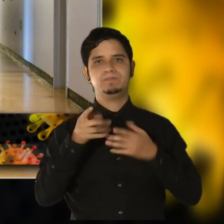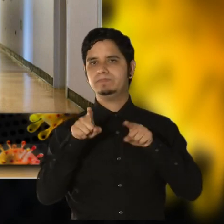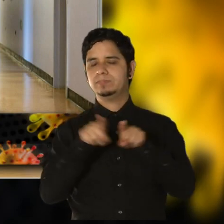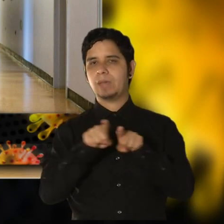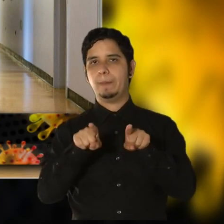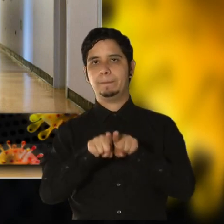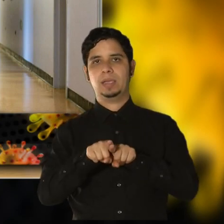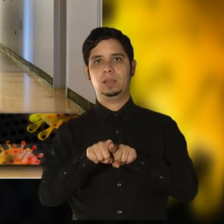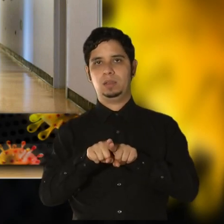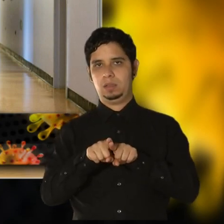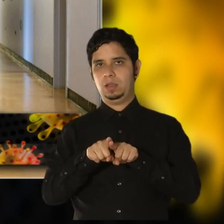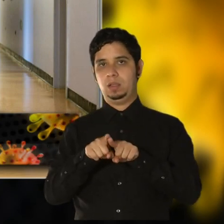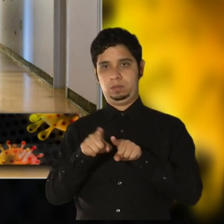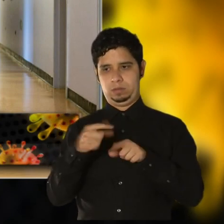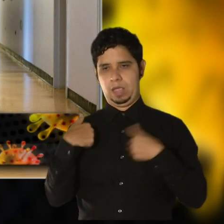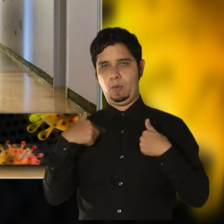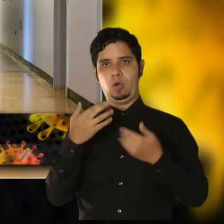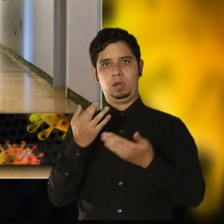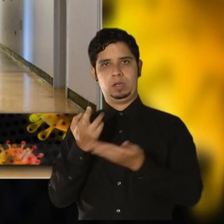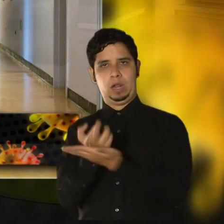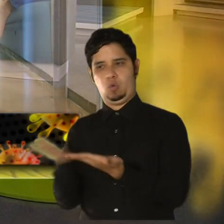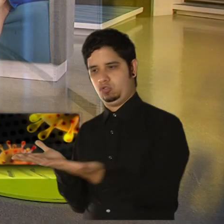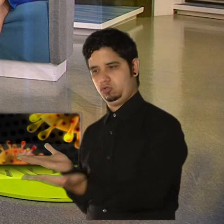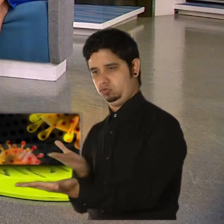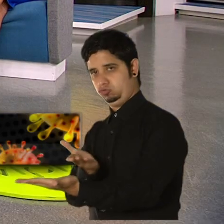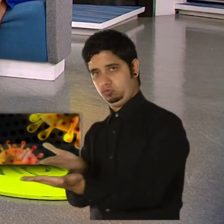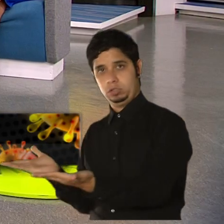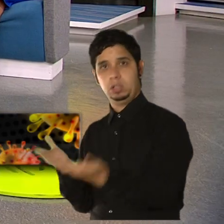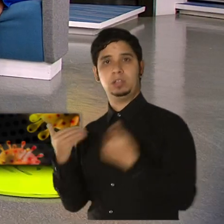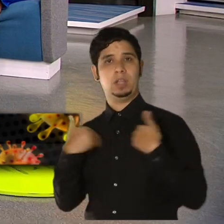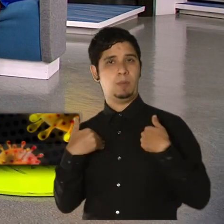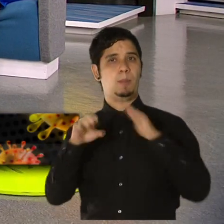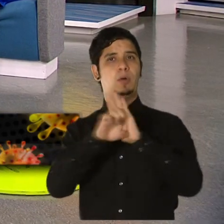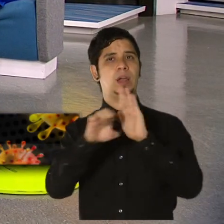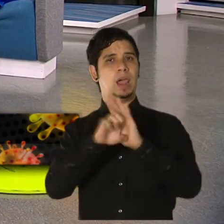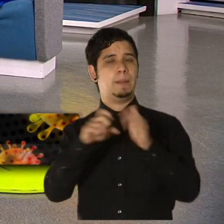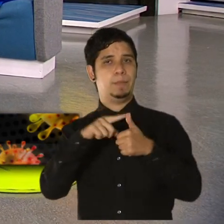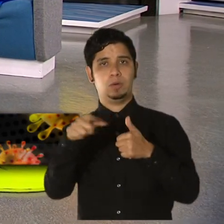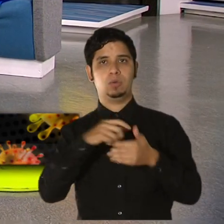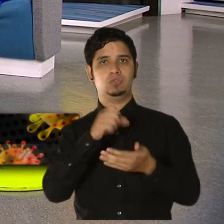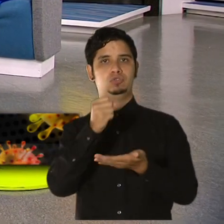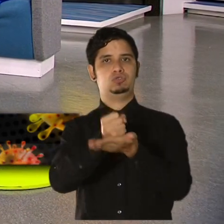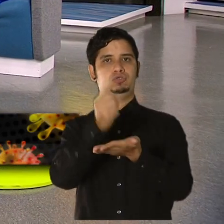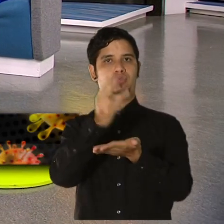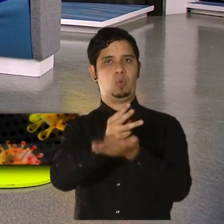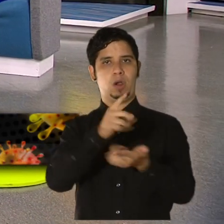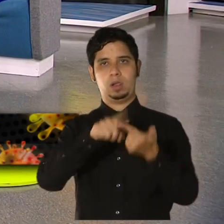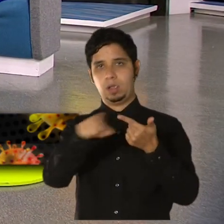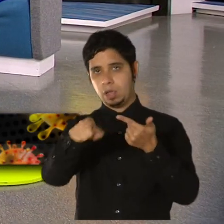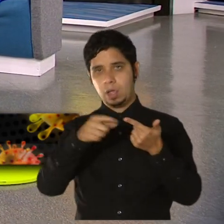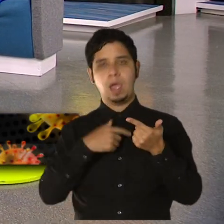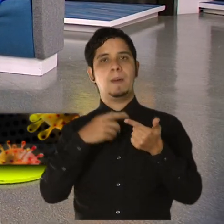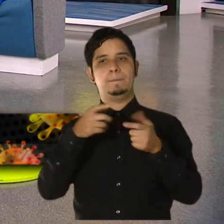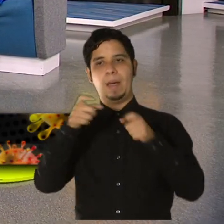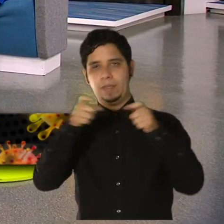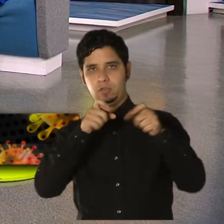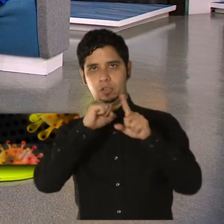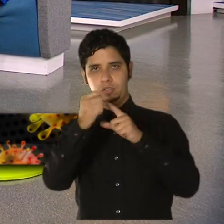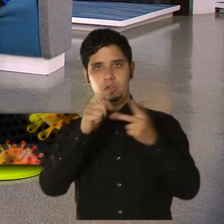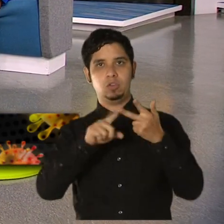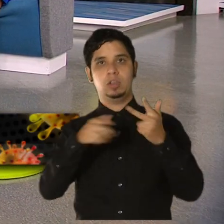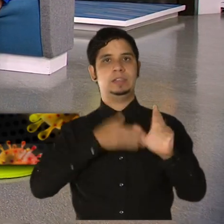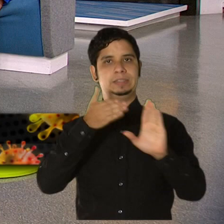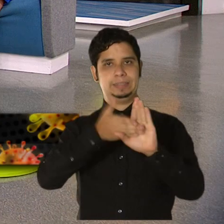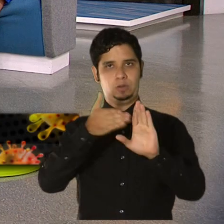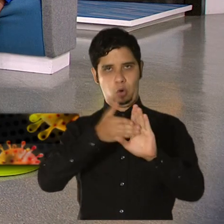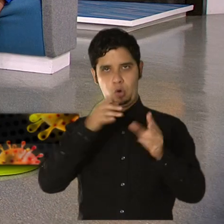una línea de recursos, ¿no?, desde trabajadores sociales, manejo de casos, consejeros en abuso de sustancias, psicólogos, que para nosotros